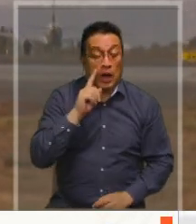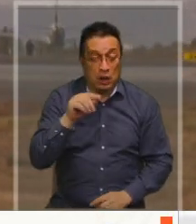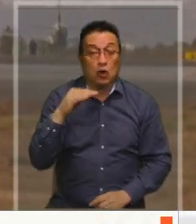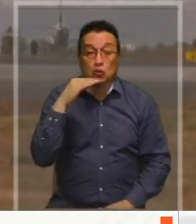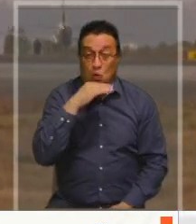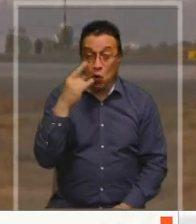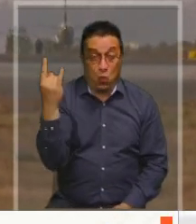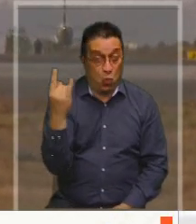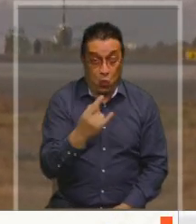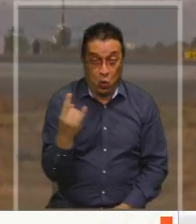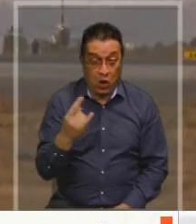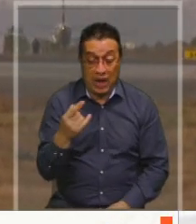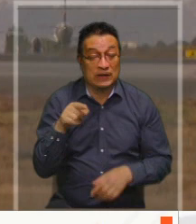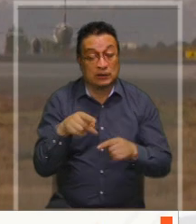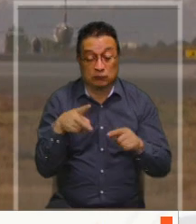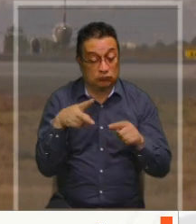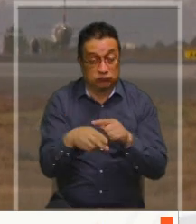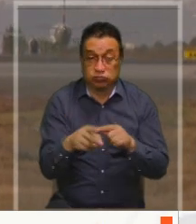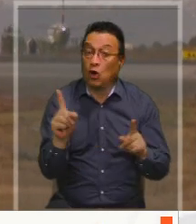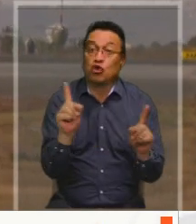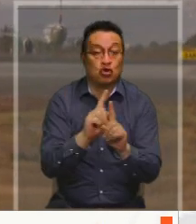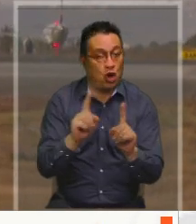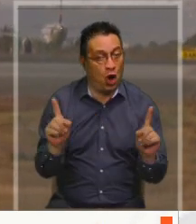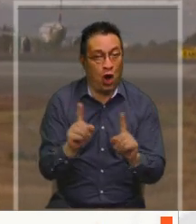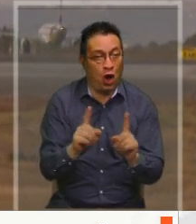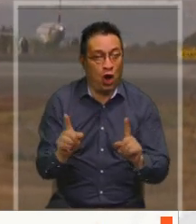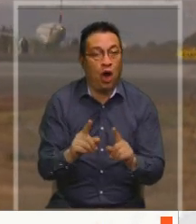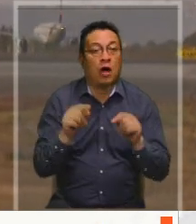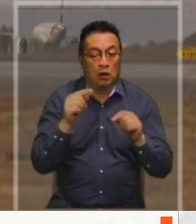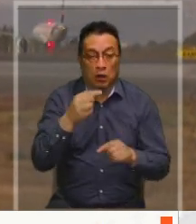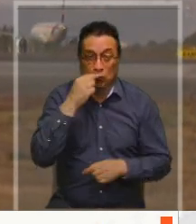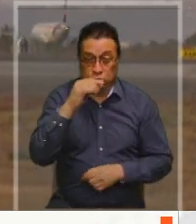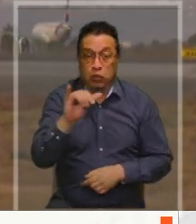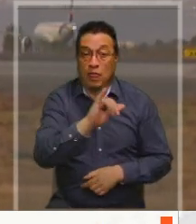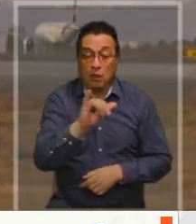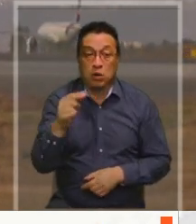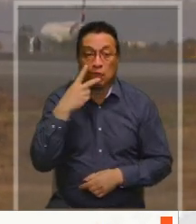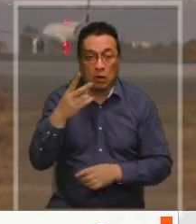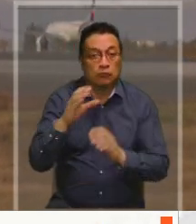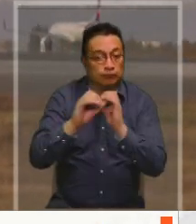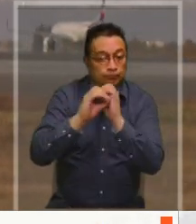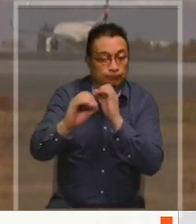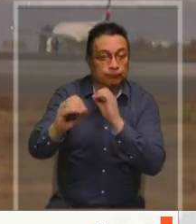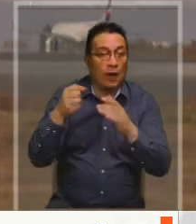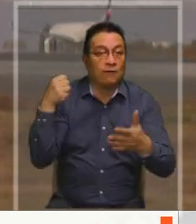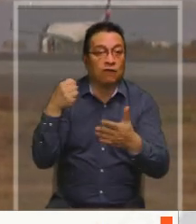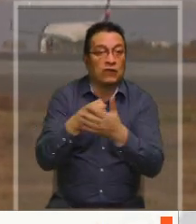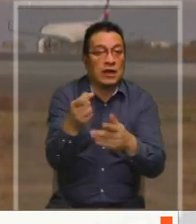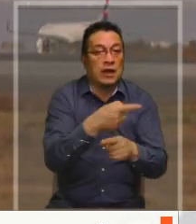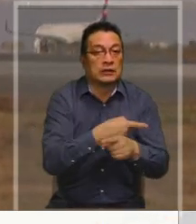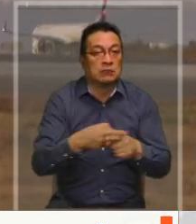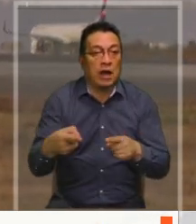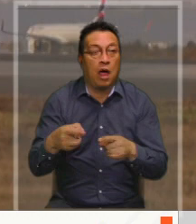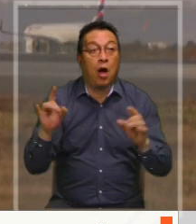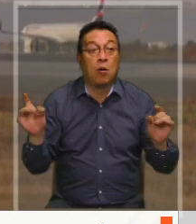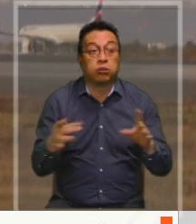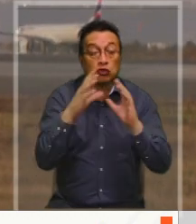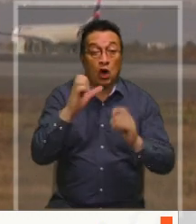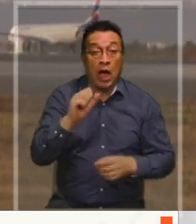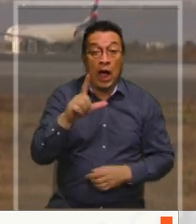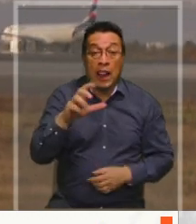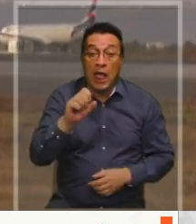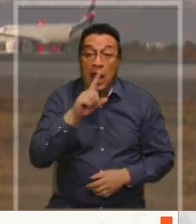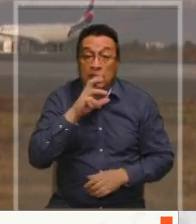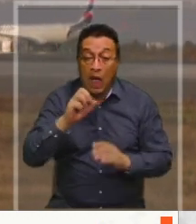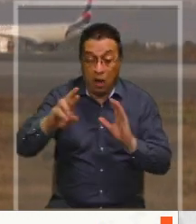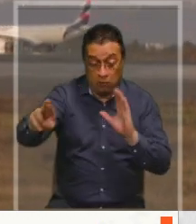no se no se ha terminado ningún caso vamos a ver un ratito más en teletrece cuál es la proyección para este fin de semana pero si llega una alerta hay que